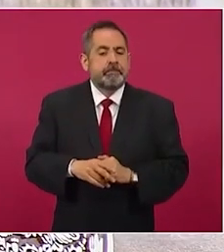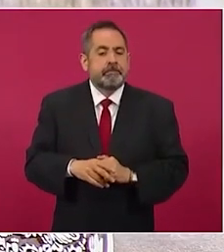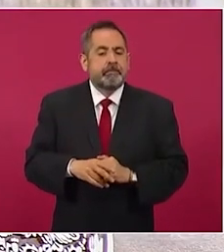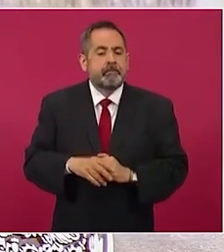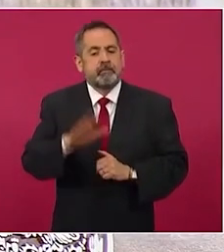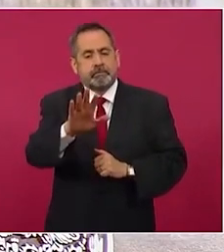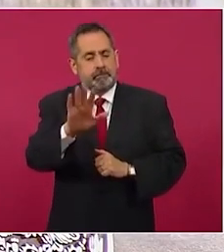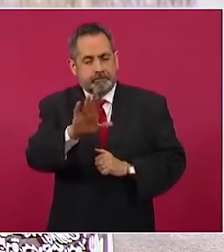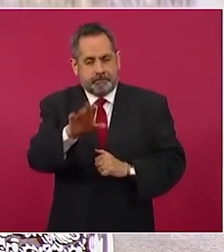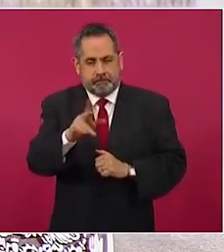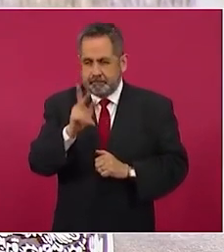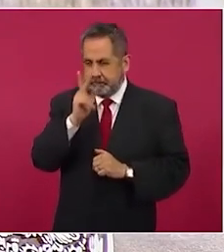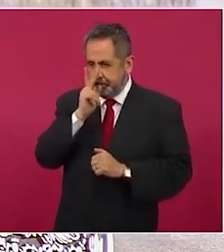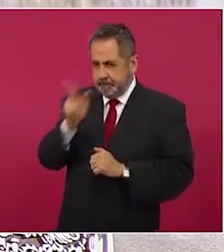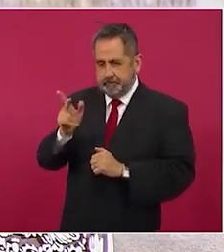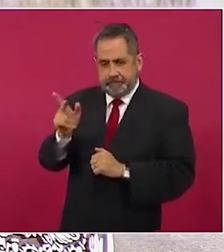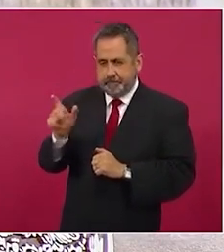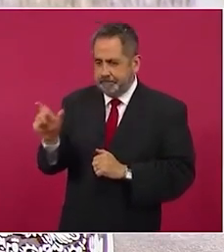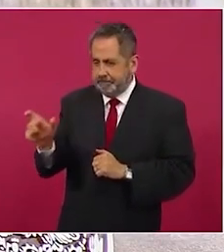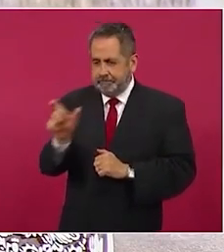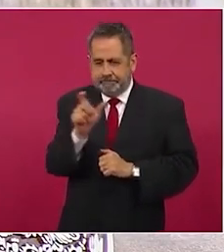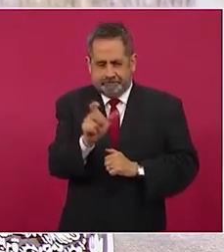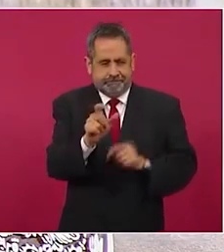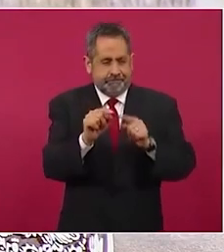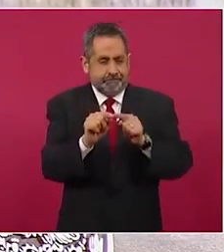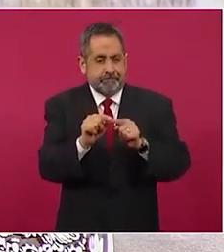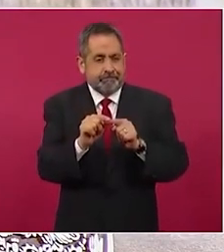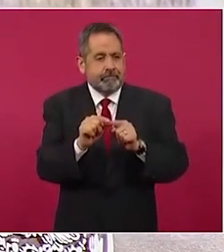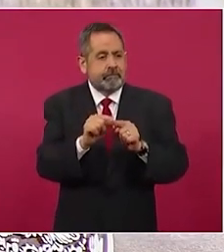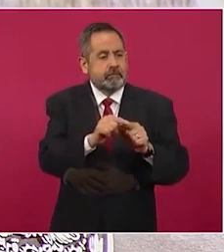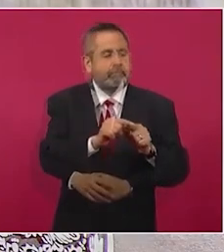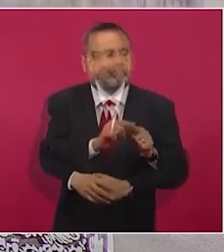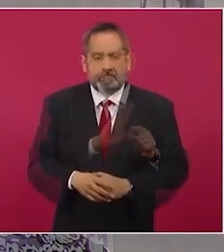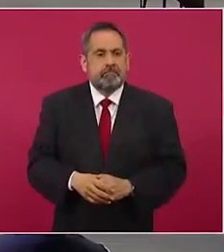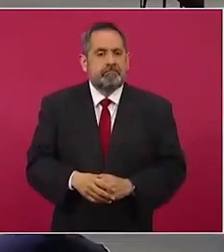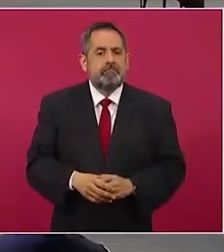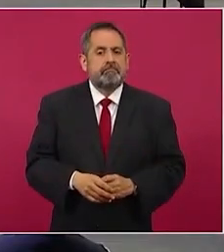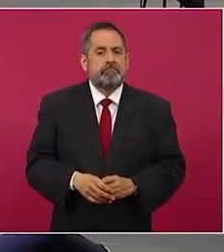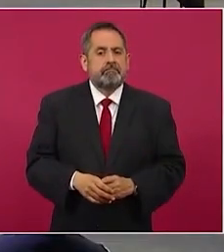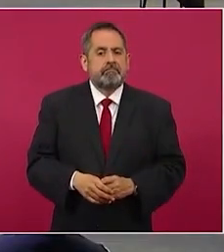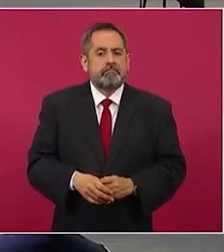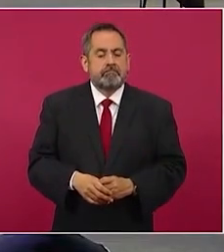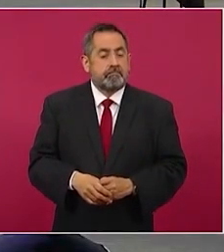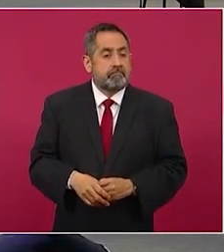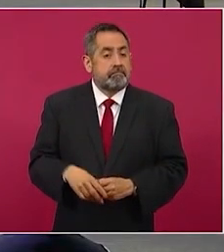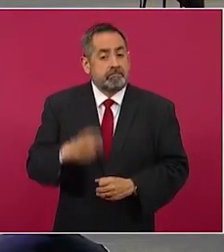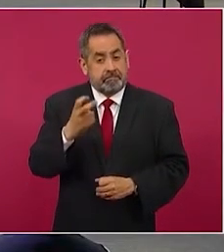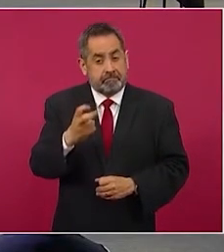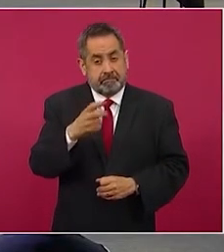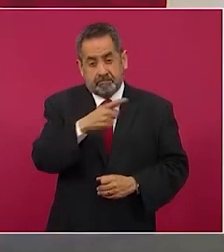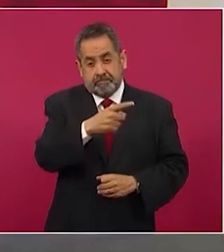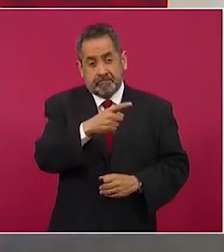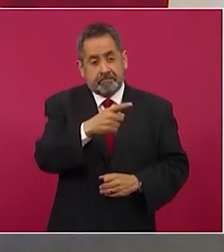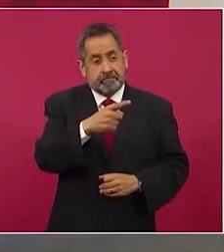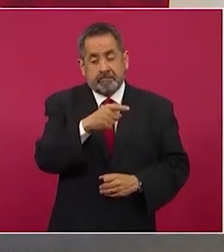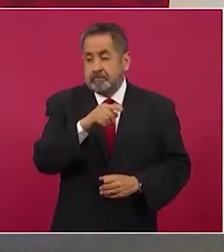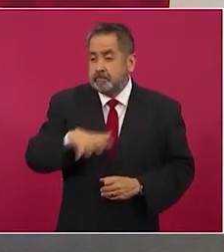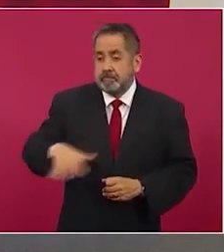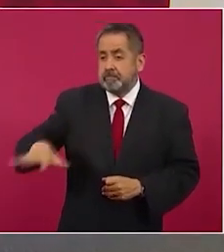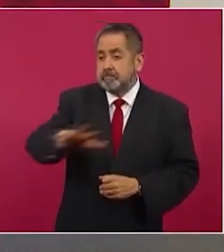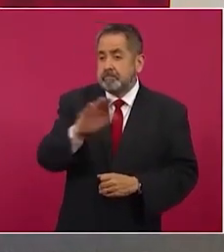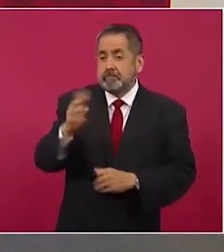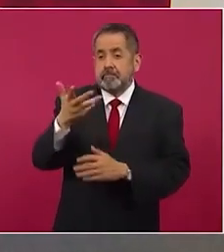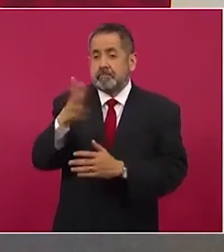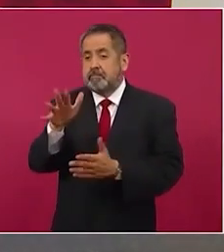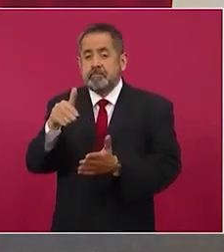Pero hablando en términos beisbolísticos, esto es lo que nos sacó del hoyo. Esto llega a más de 10